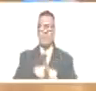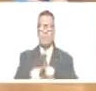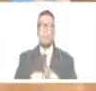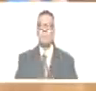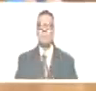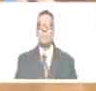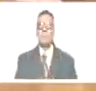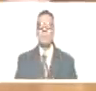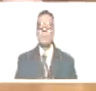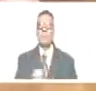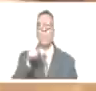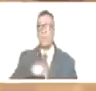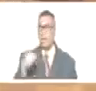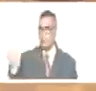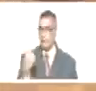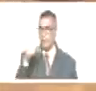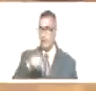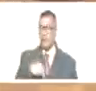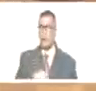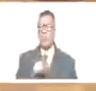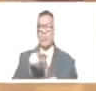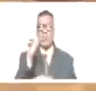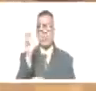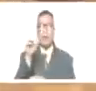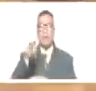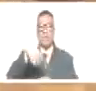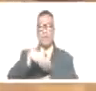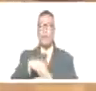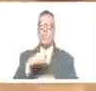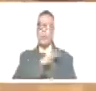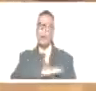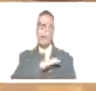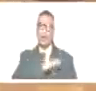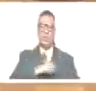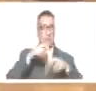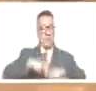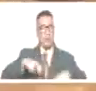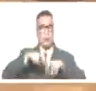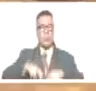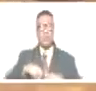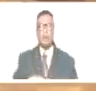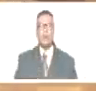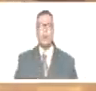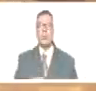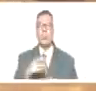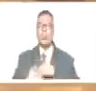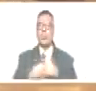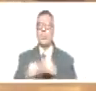Aquí hubo, en esta asamblea, una comisión que investigó los hechos